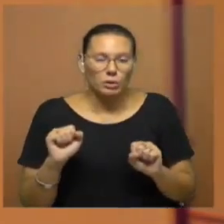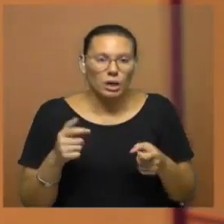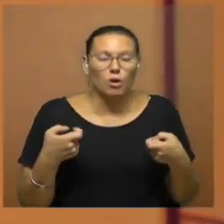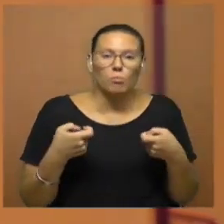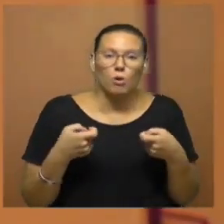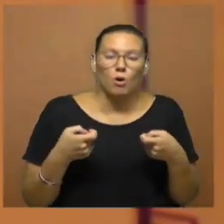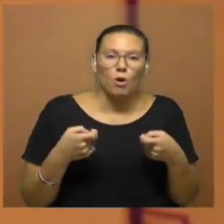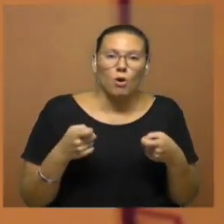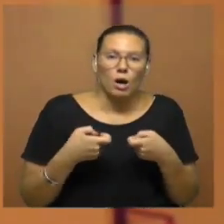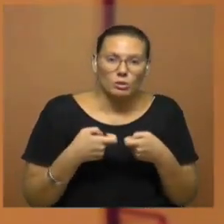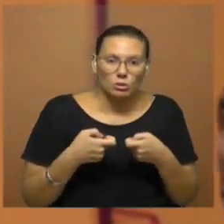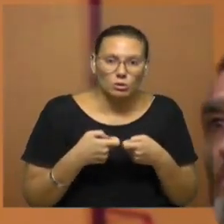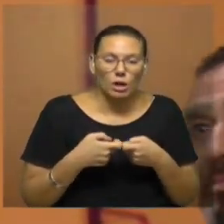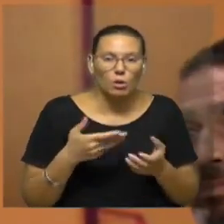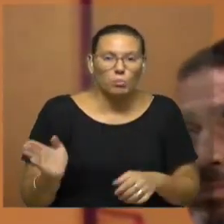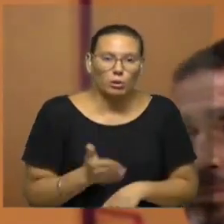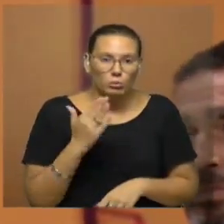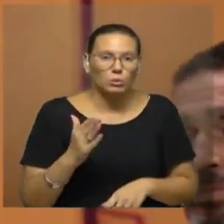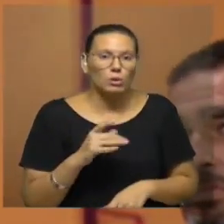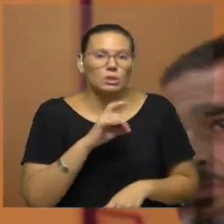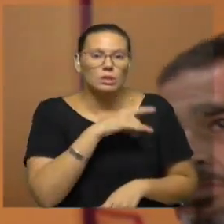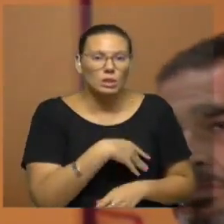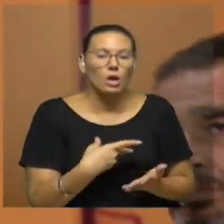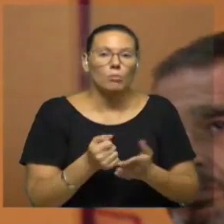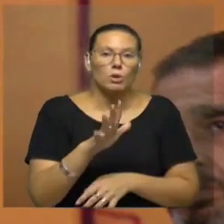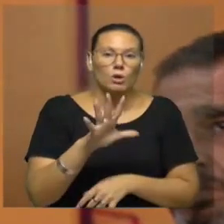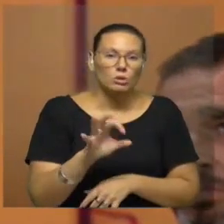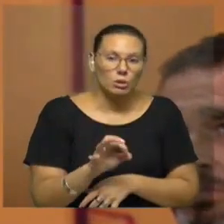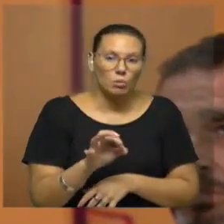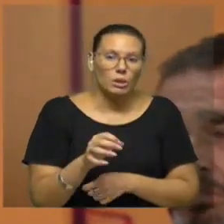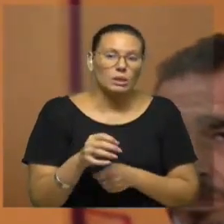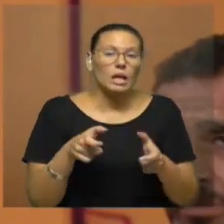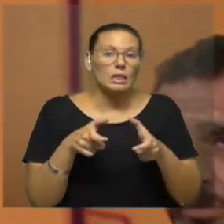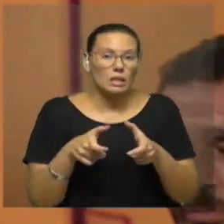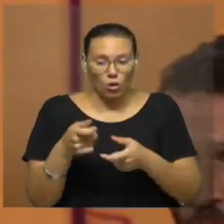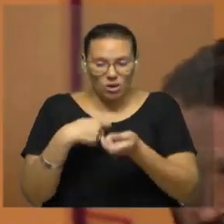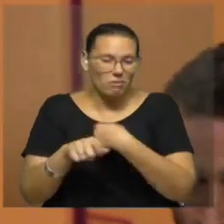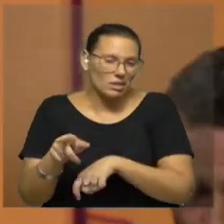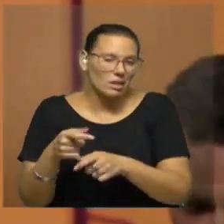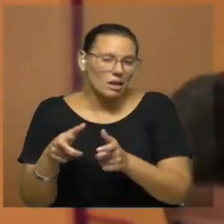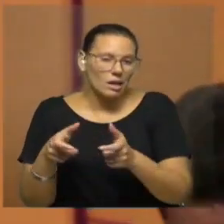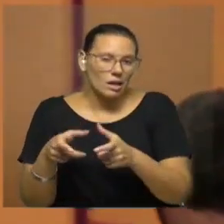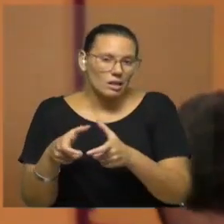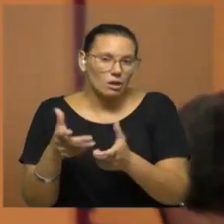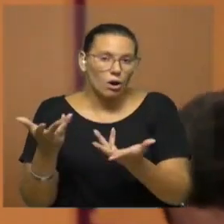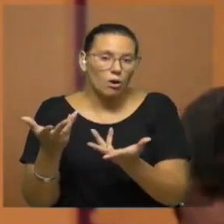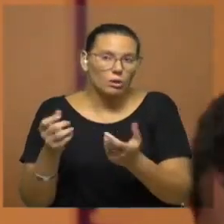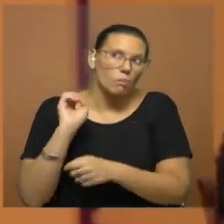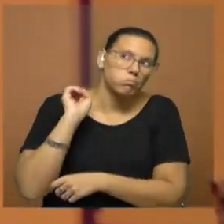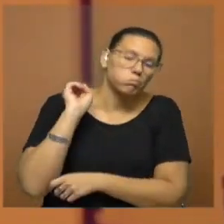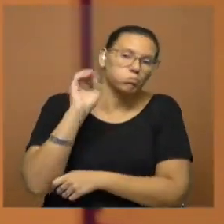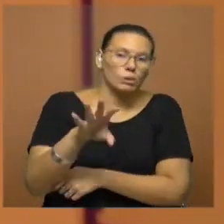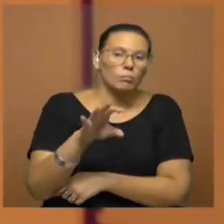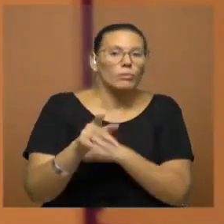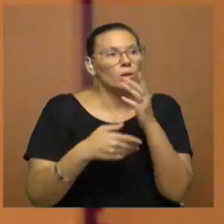Por ejemplo, una persona en Chile compró 50 discos, que vende discos. Claro. Y entonces, ahora esos discos fueron para allá. Ahora